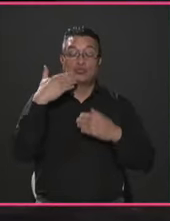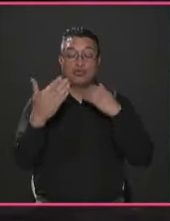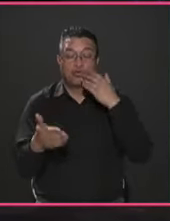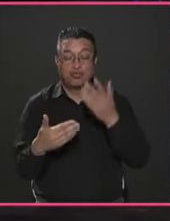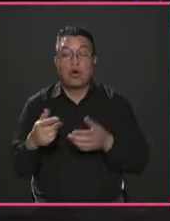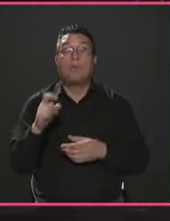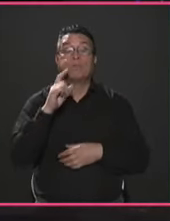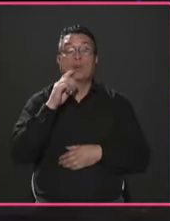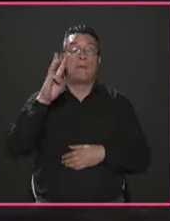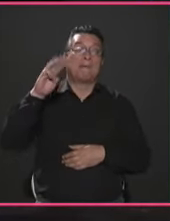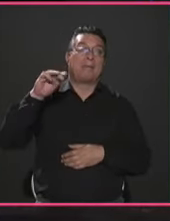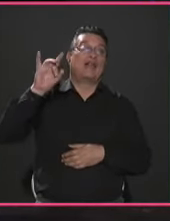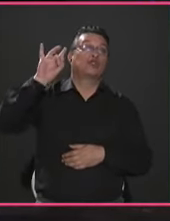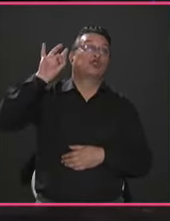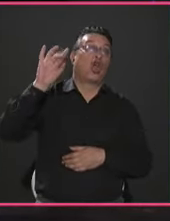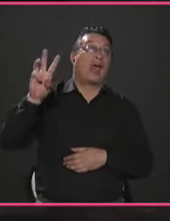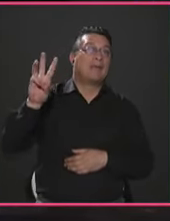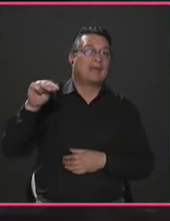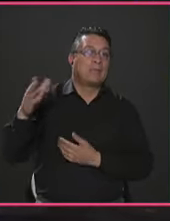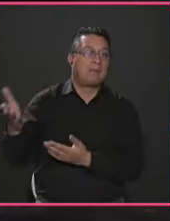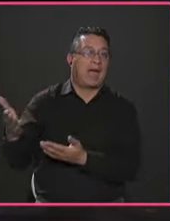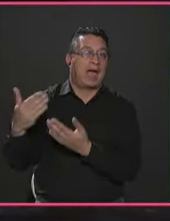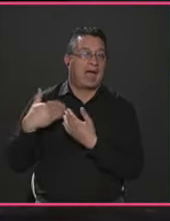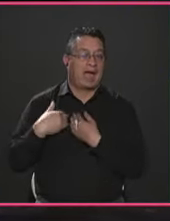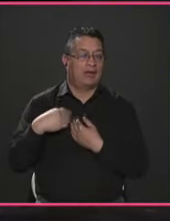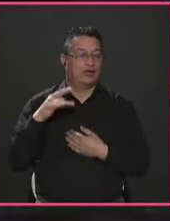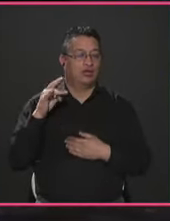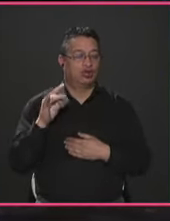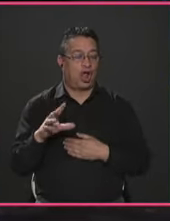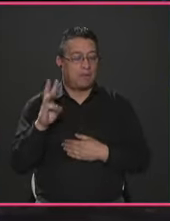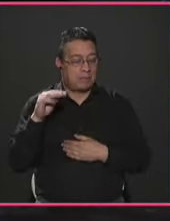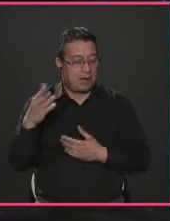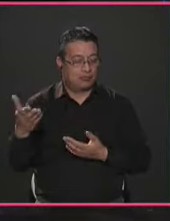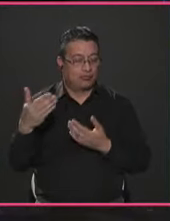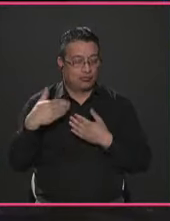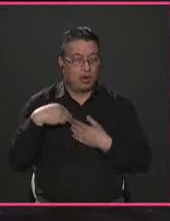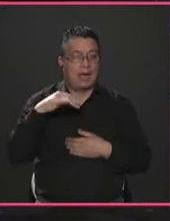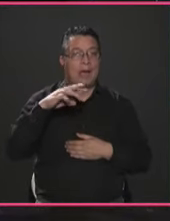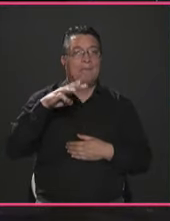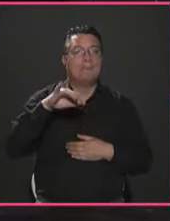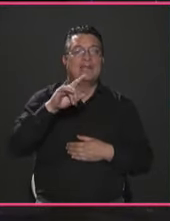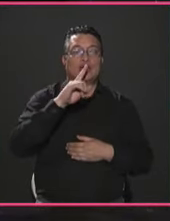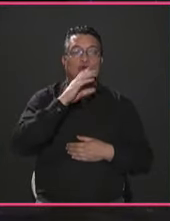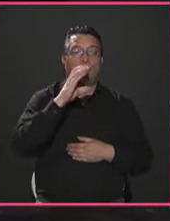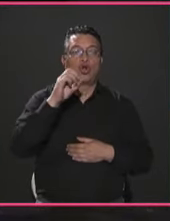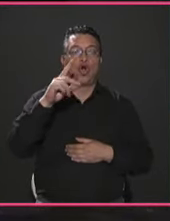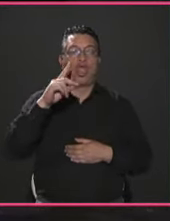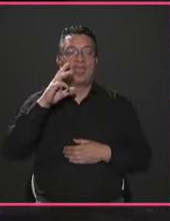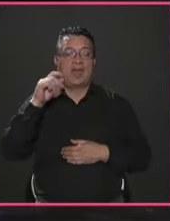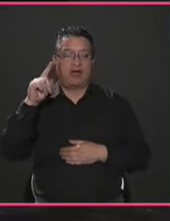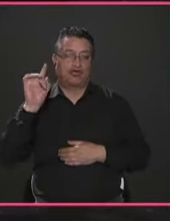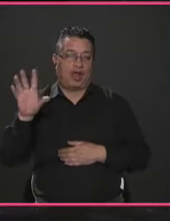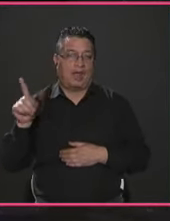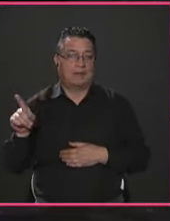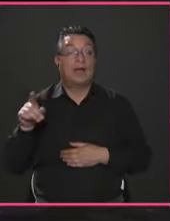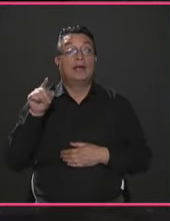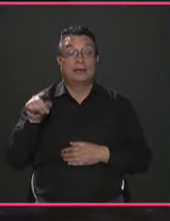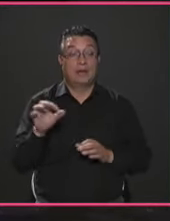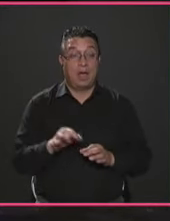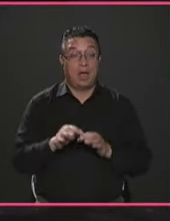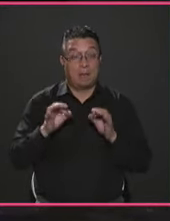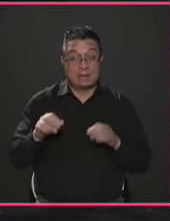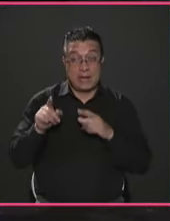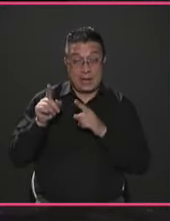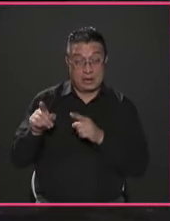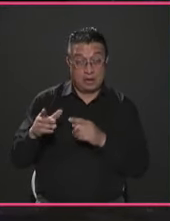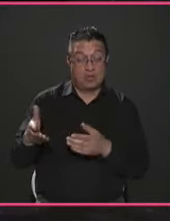nuestra madre es solo de herencia materna Ya solo nuestra madre nos pasa las mitocondria y bueno como tiene esa particularidad se